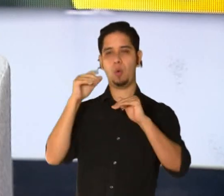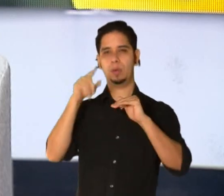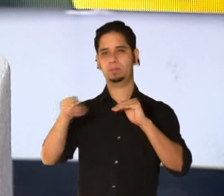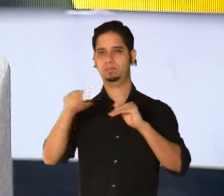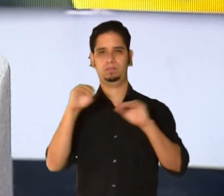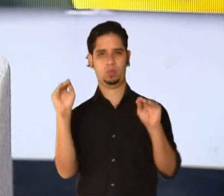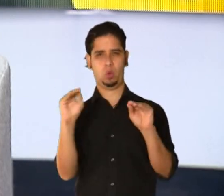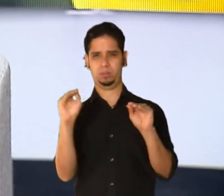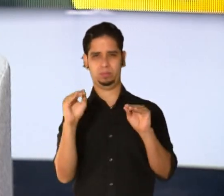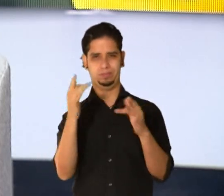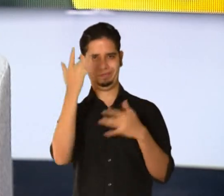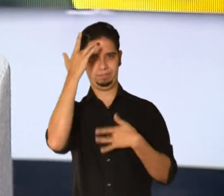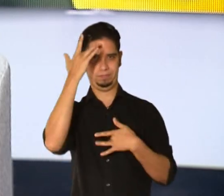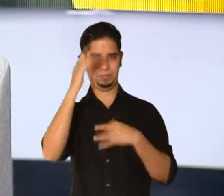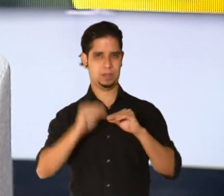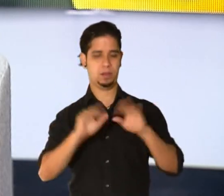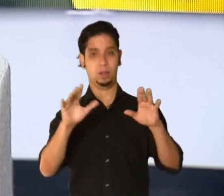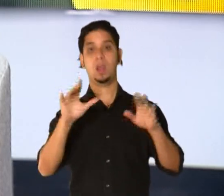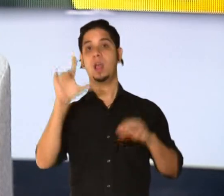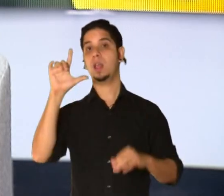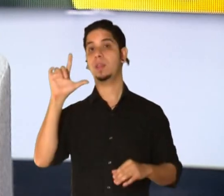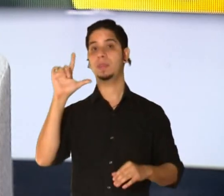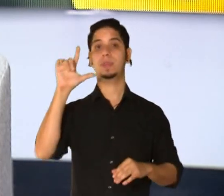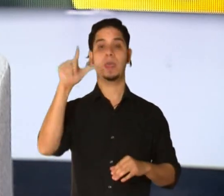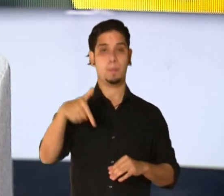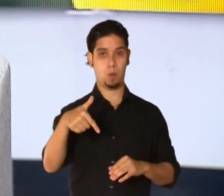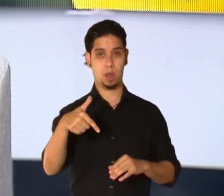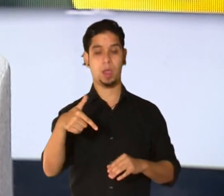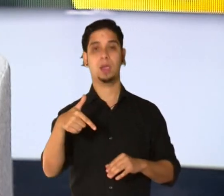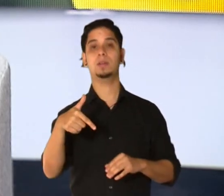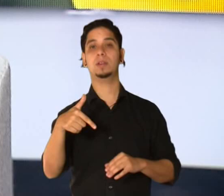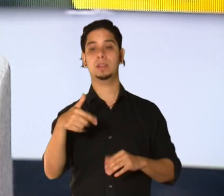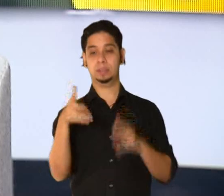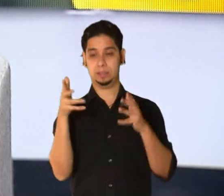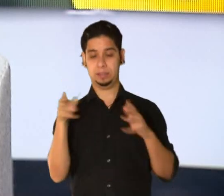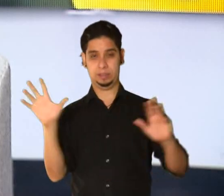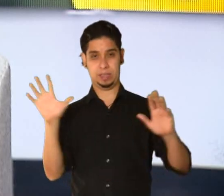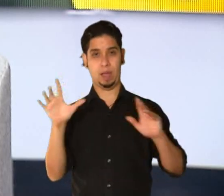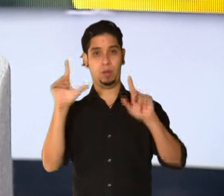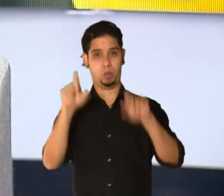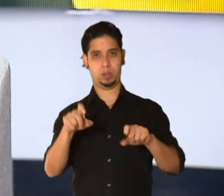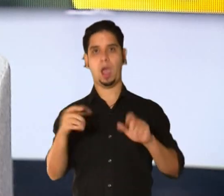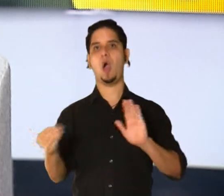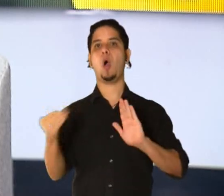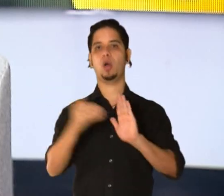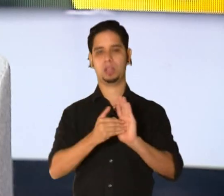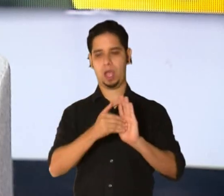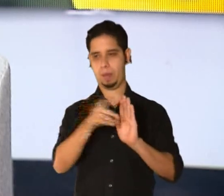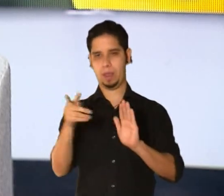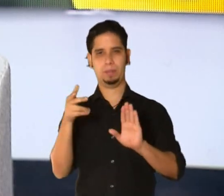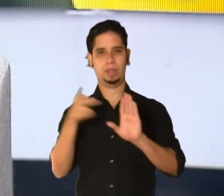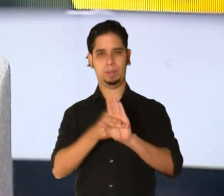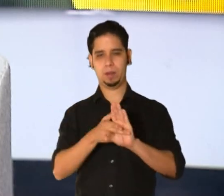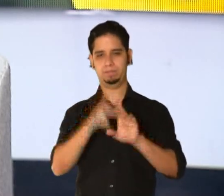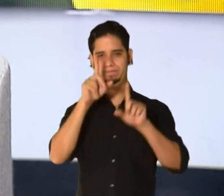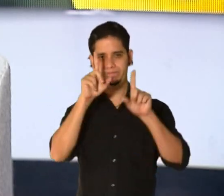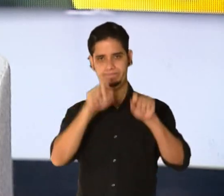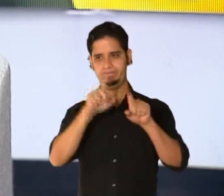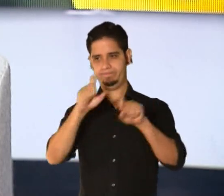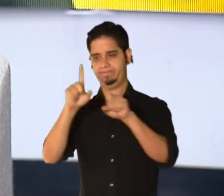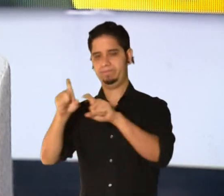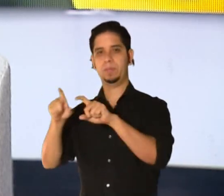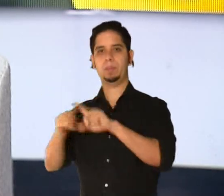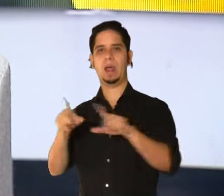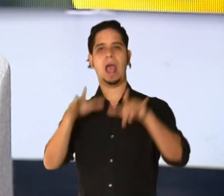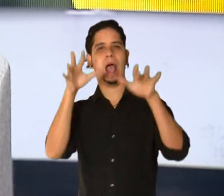infectado. Y después de la encuesta volvimos a hacer otra prueba de COVID para todos los que participaron para asegurarnos también que